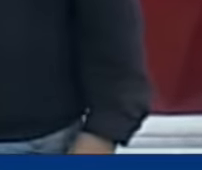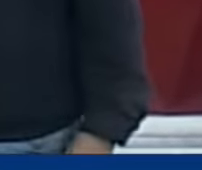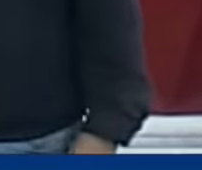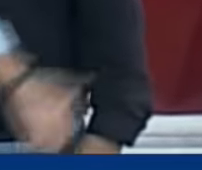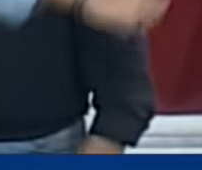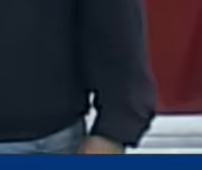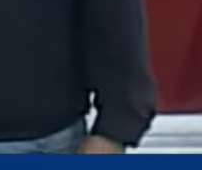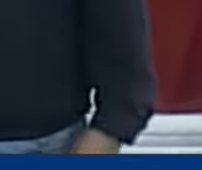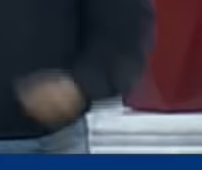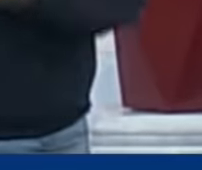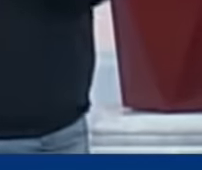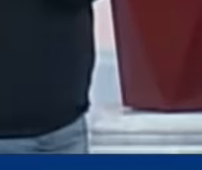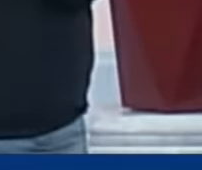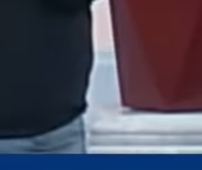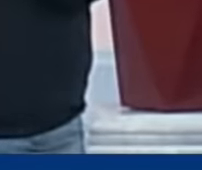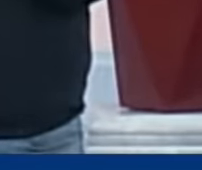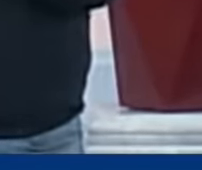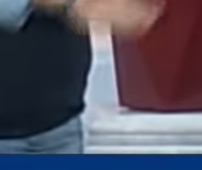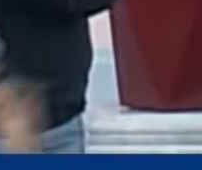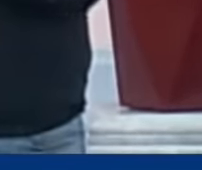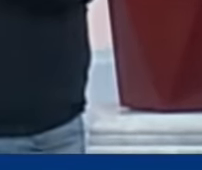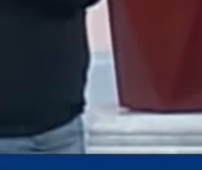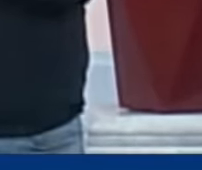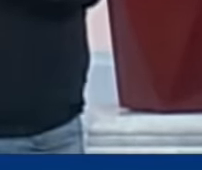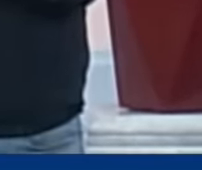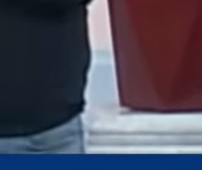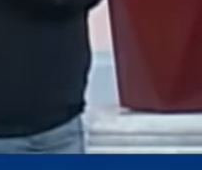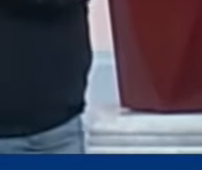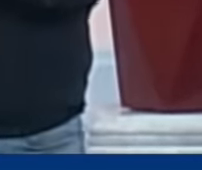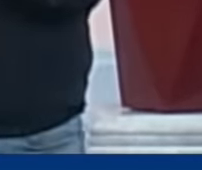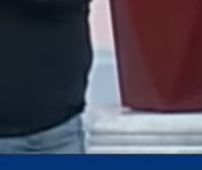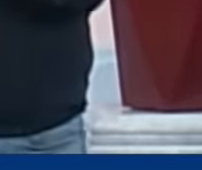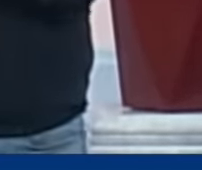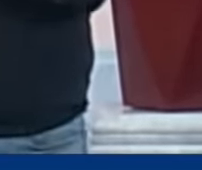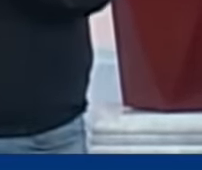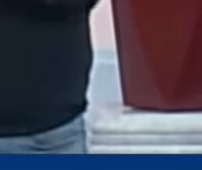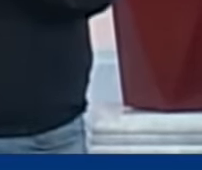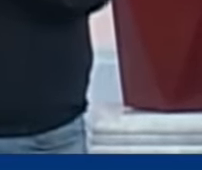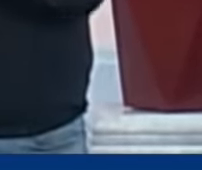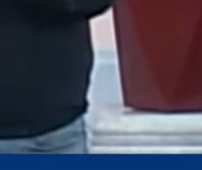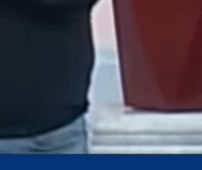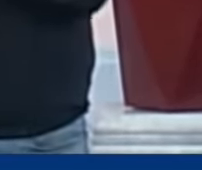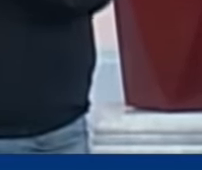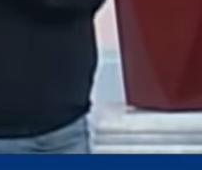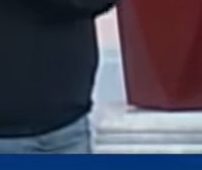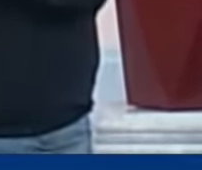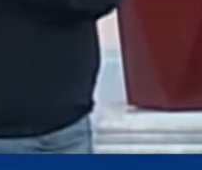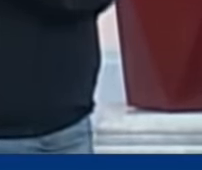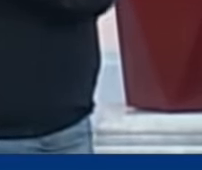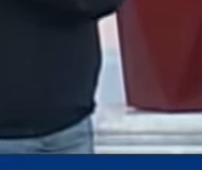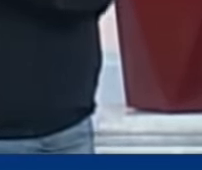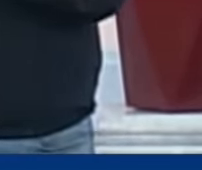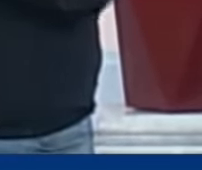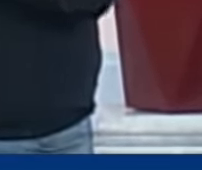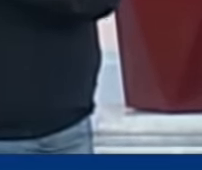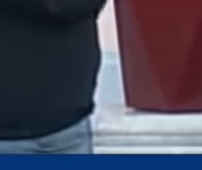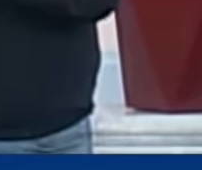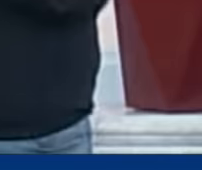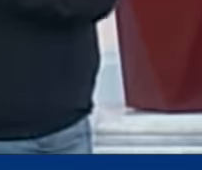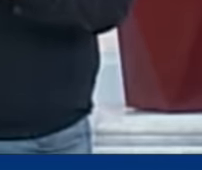parranda, bienvenidos a su casa. Esta es la casa de la libertad, esta es la casa